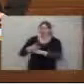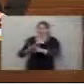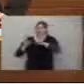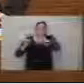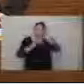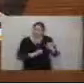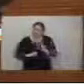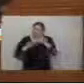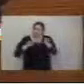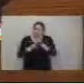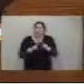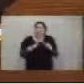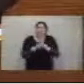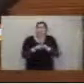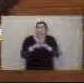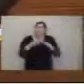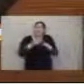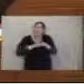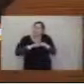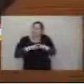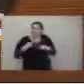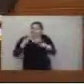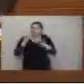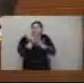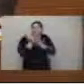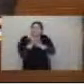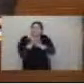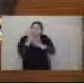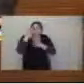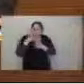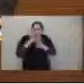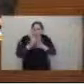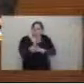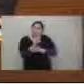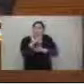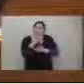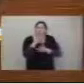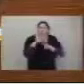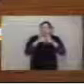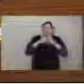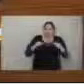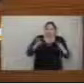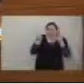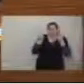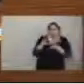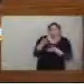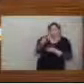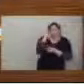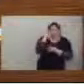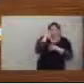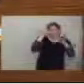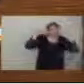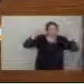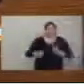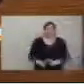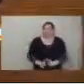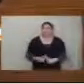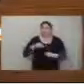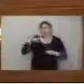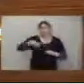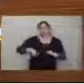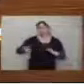de la escuela rural y recordó que Asturias cuenta con una de las ratios más bajas de España, y usted lo sabe. Quizá eso explique